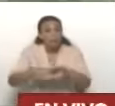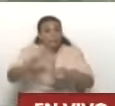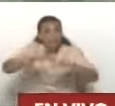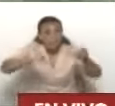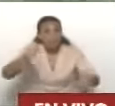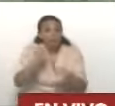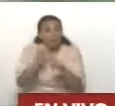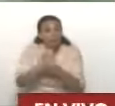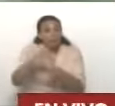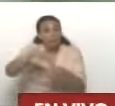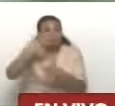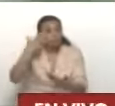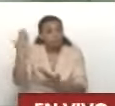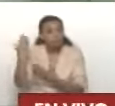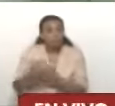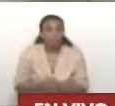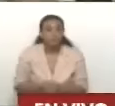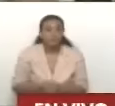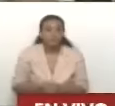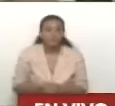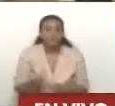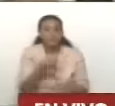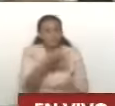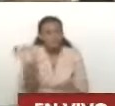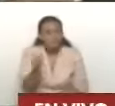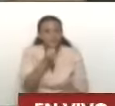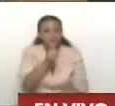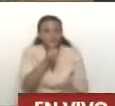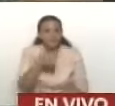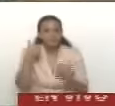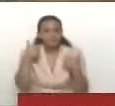que están aquí. Excelente.